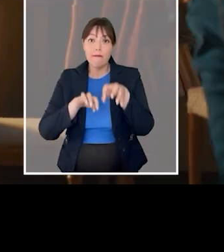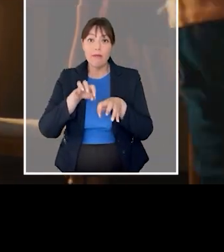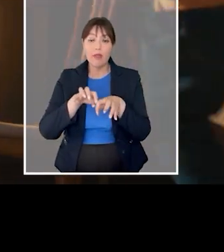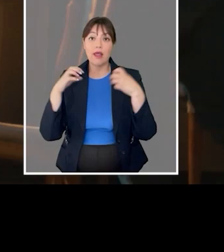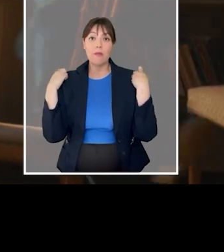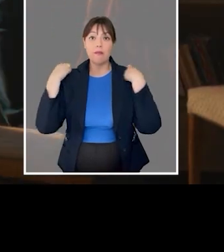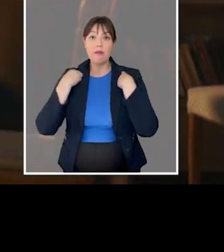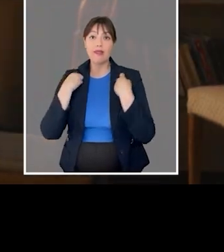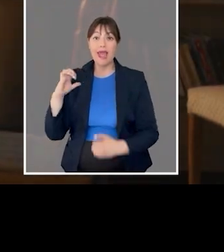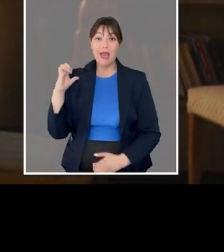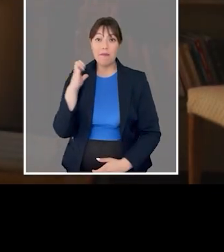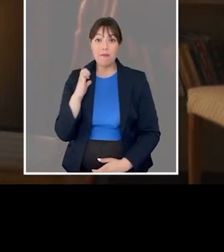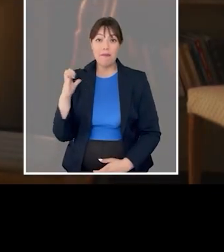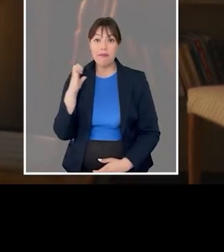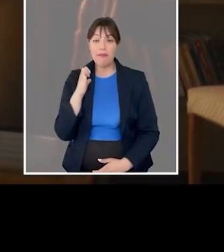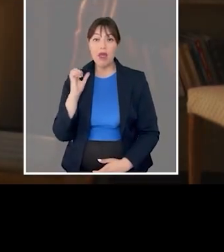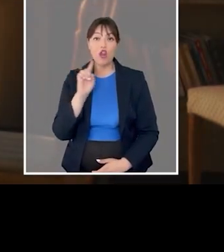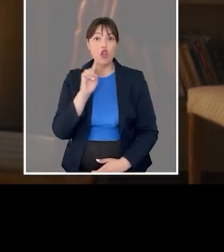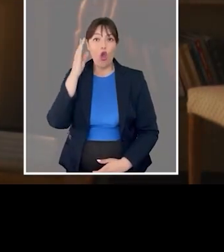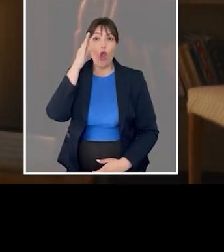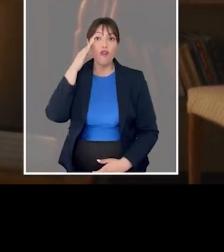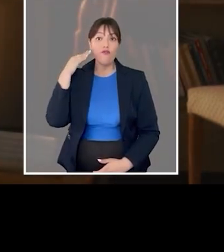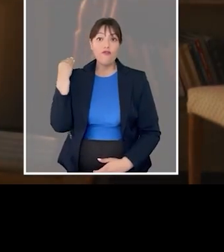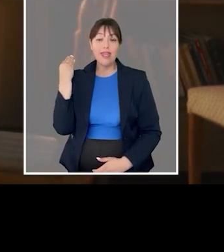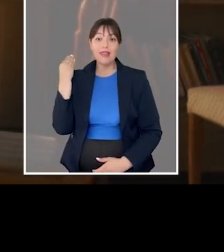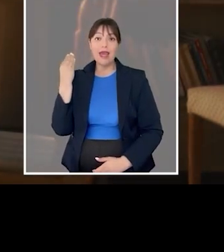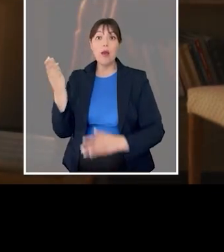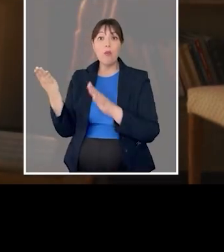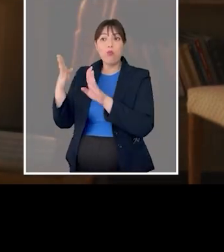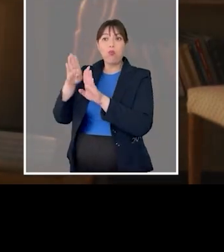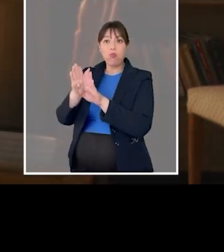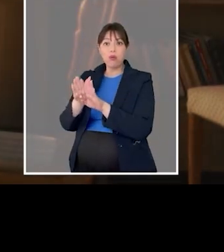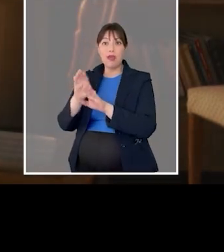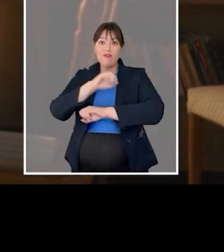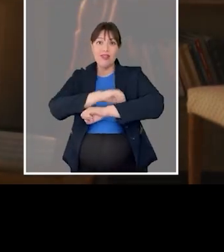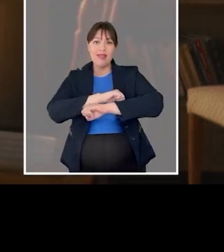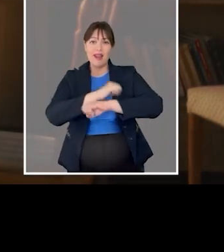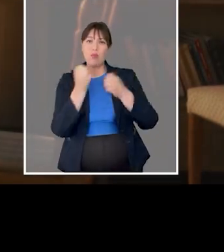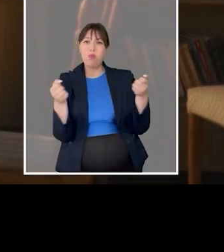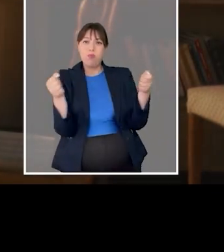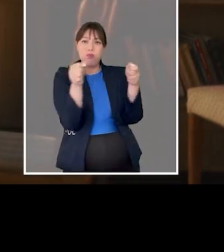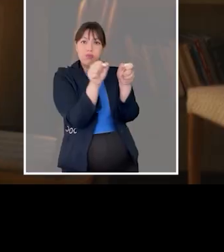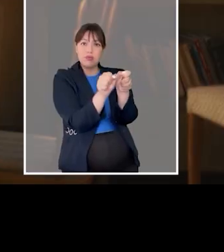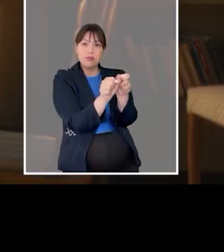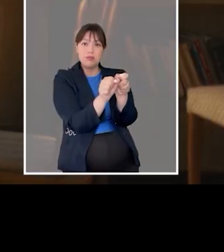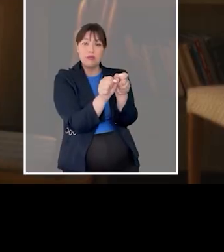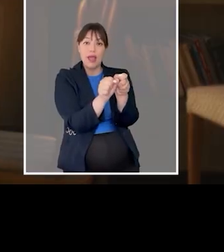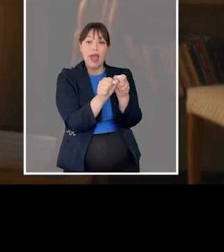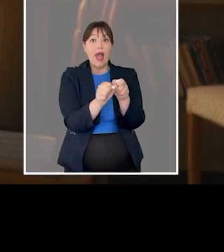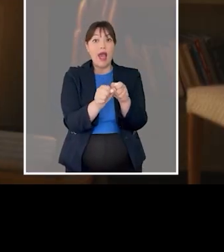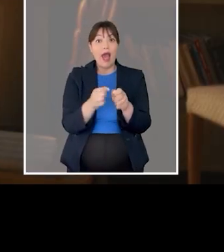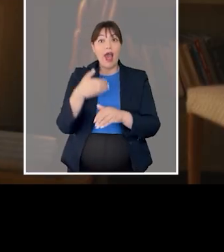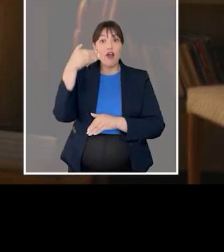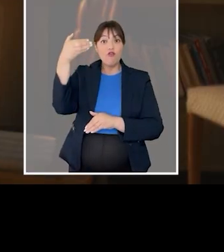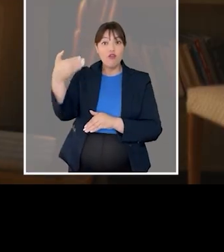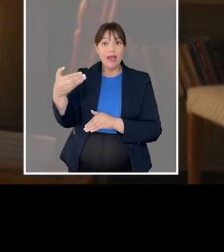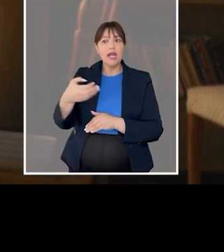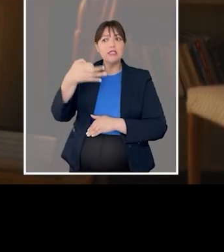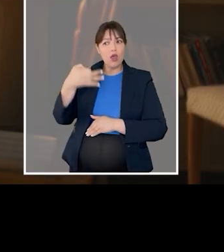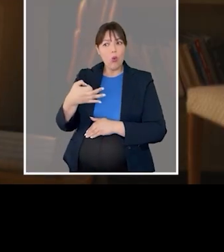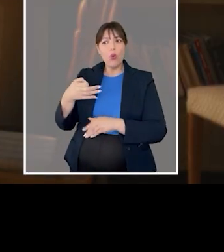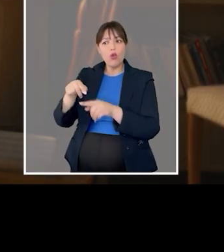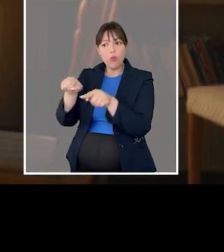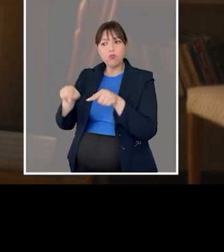Lleva a tus mascotas y mochila de emergencia. No olvides dejar puertas y ventanas cerradas. Y una vez afuera, evacúa por